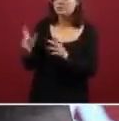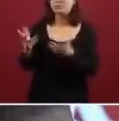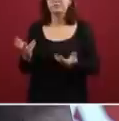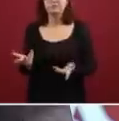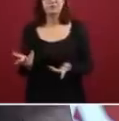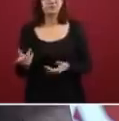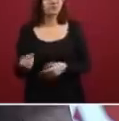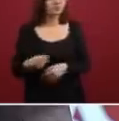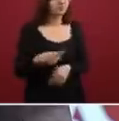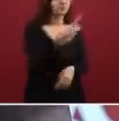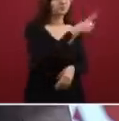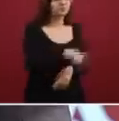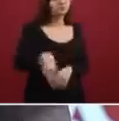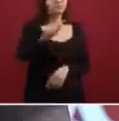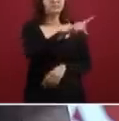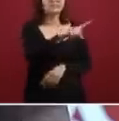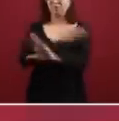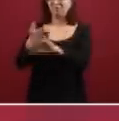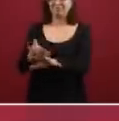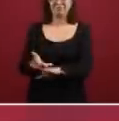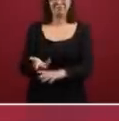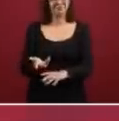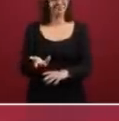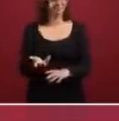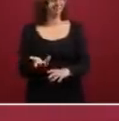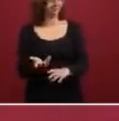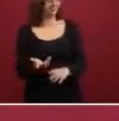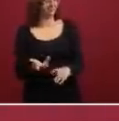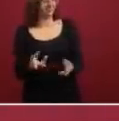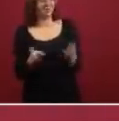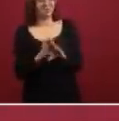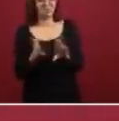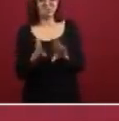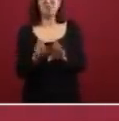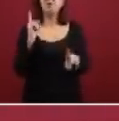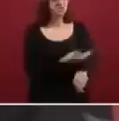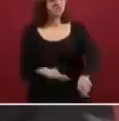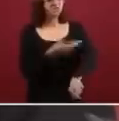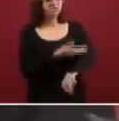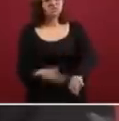detener el convoy? ¿Quiénes están en esto?